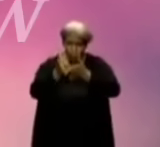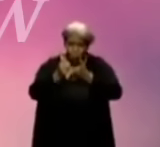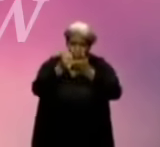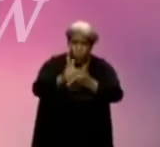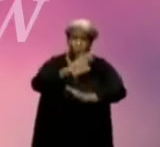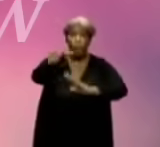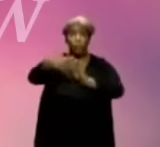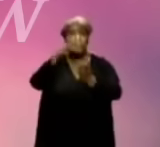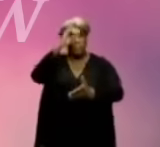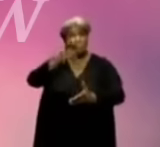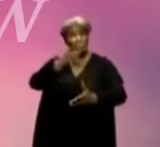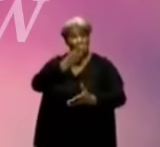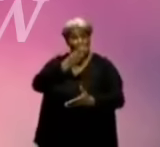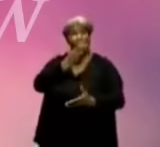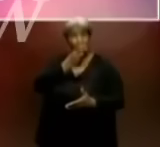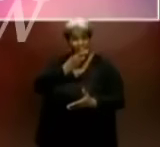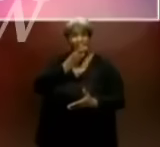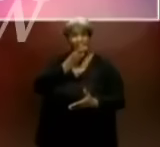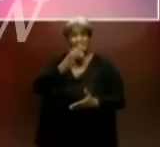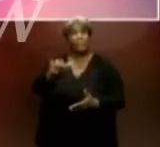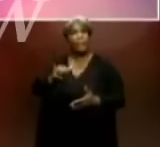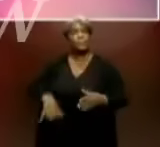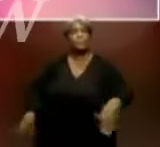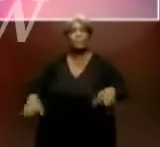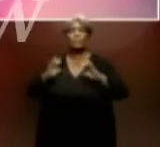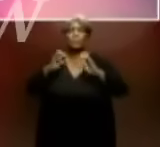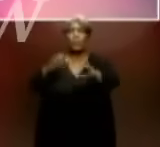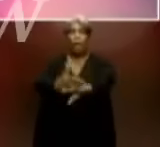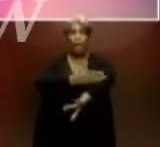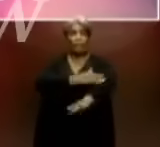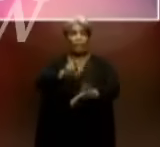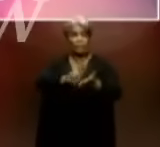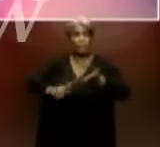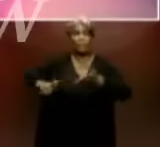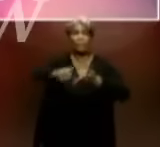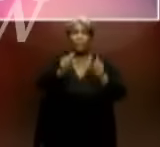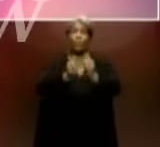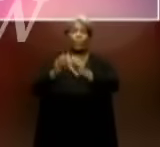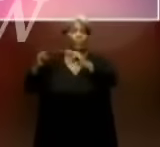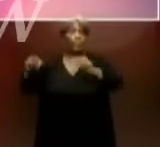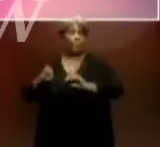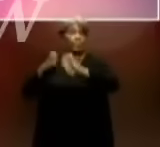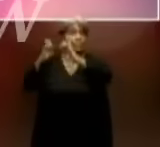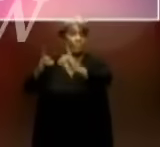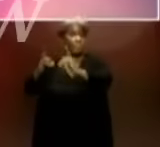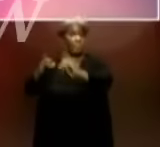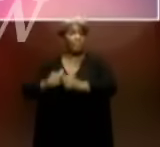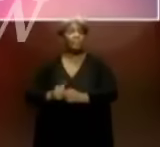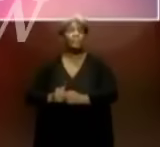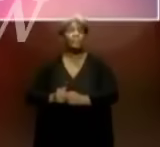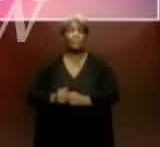a utilizar también esa educación preuniversitaria conjuntamente con educación